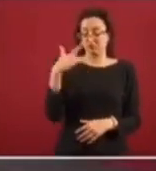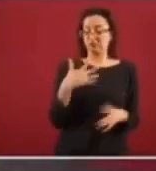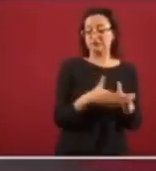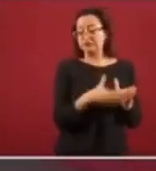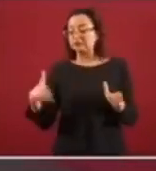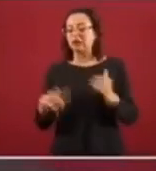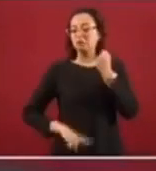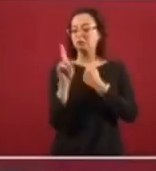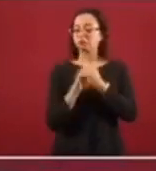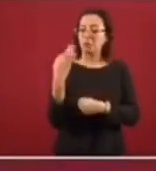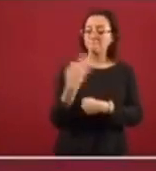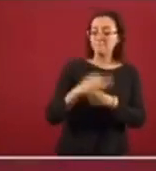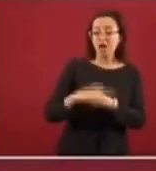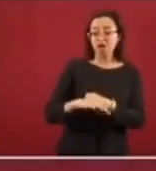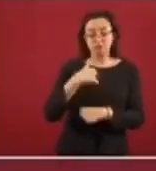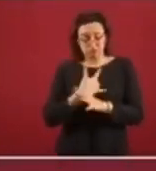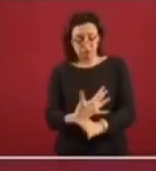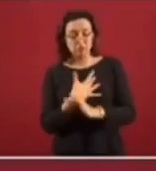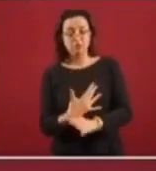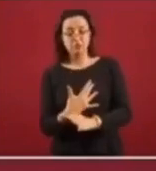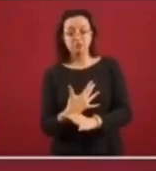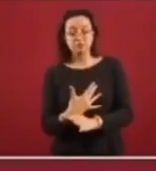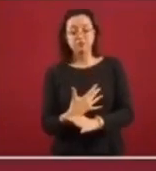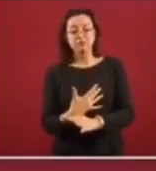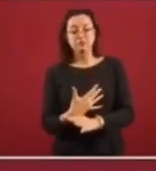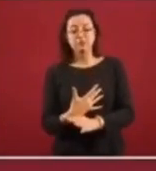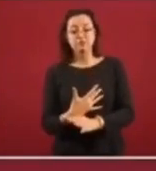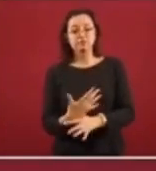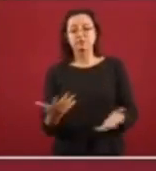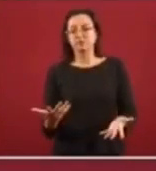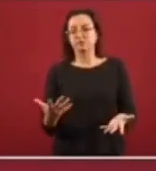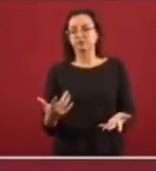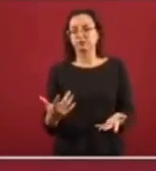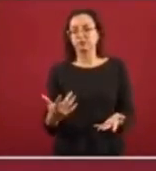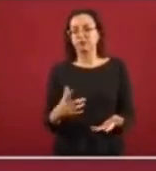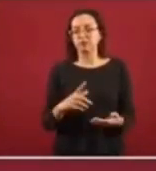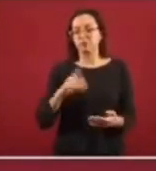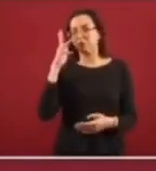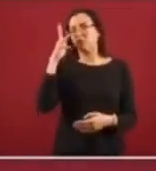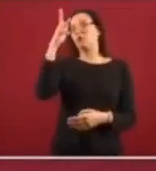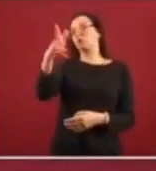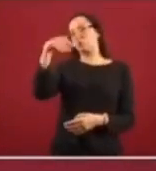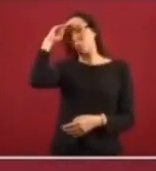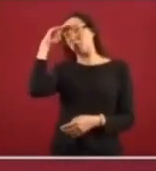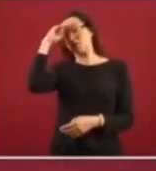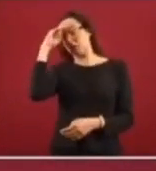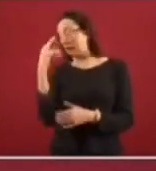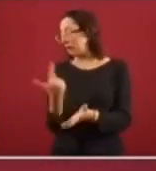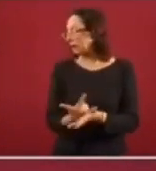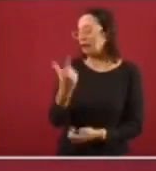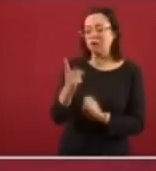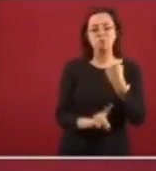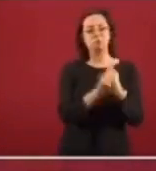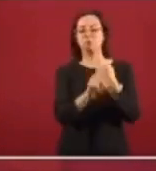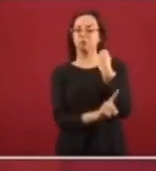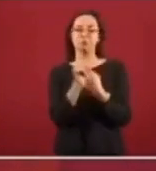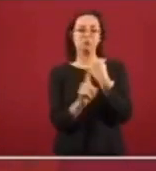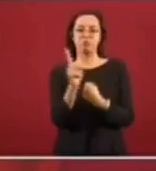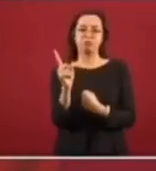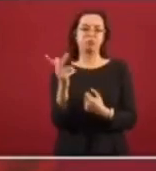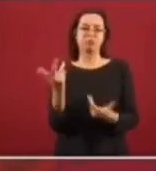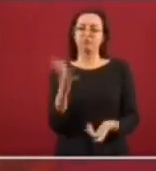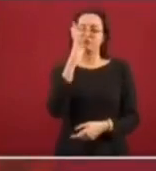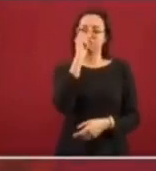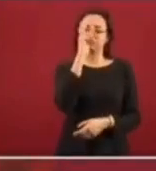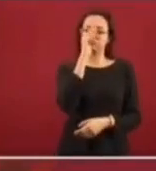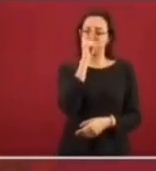transitoria. No puedo, y creo que no se debe, hacer un pronóstico hacia adelante en la situación